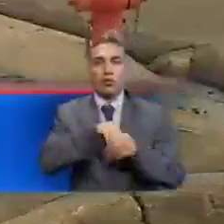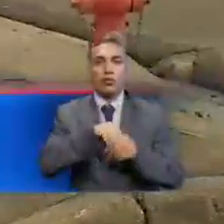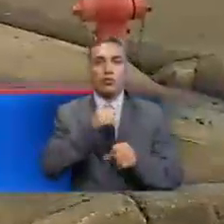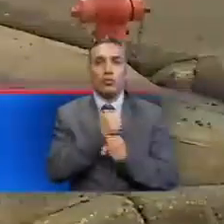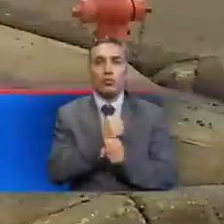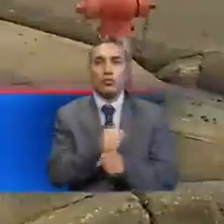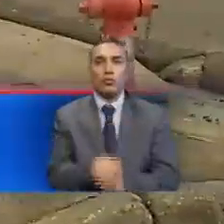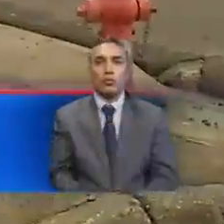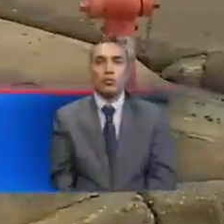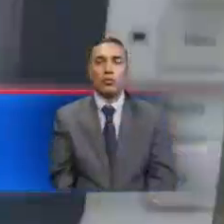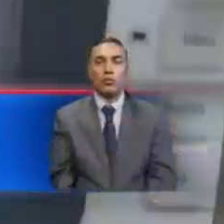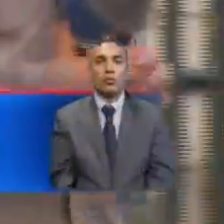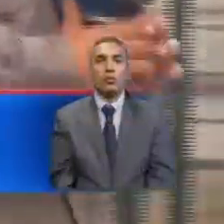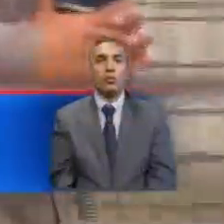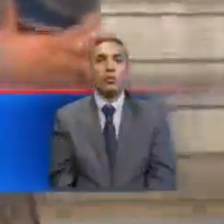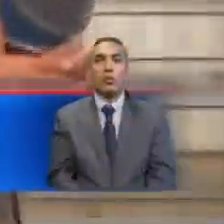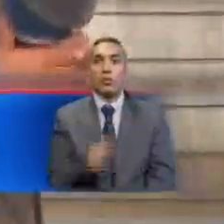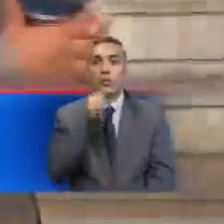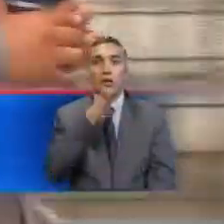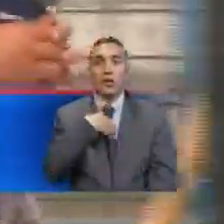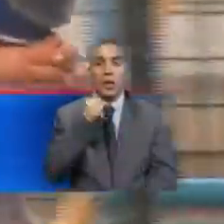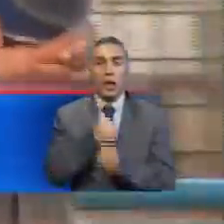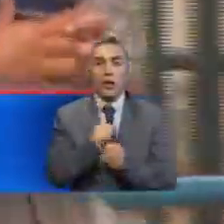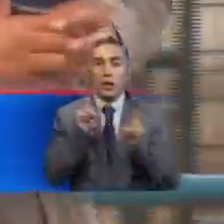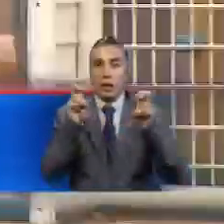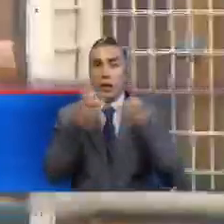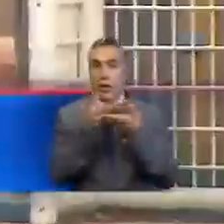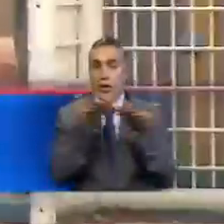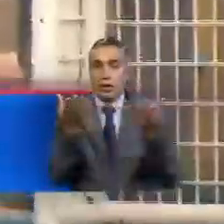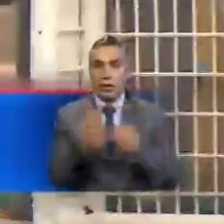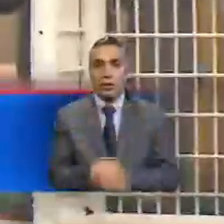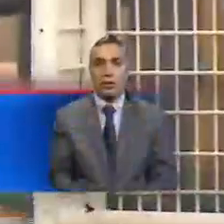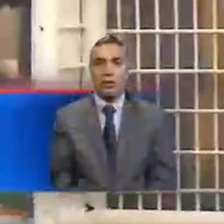Dirección de Vectores, que está trabajando en este tema.